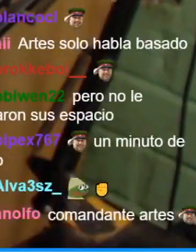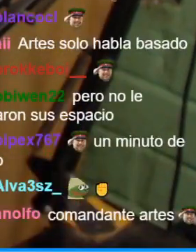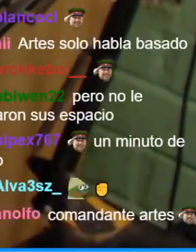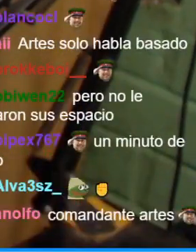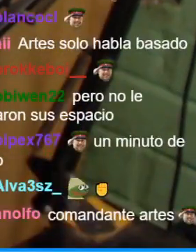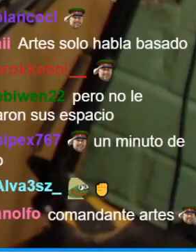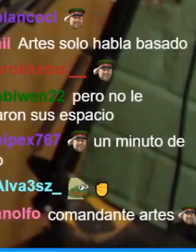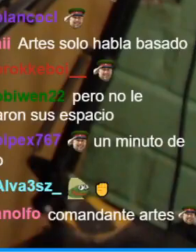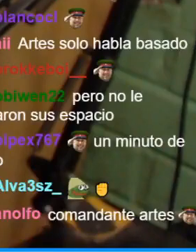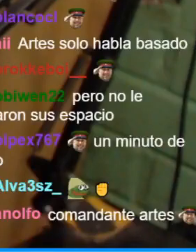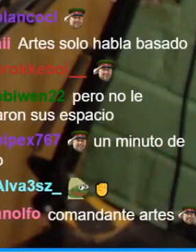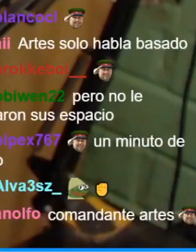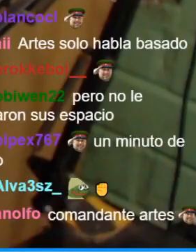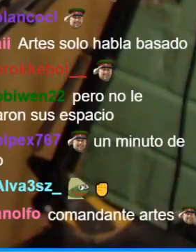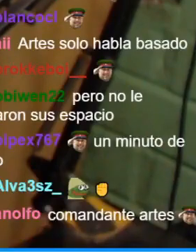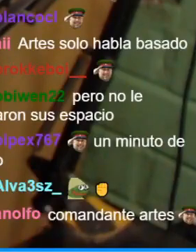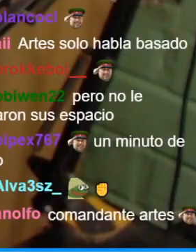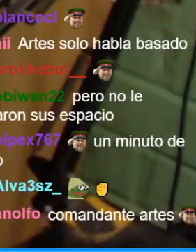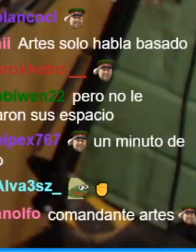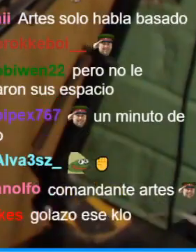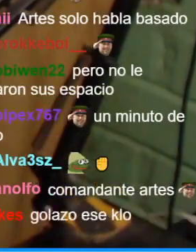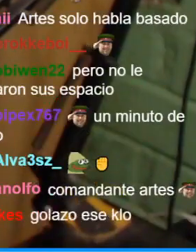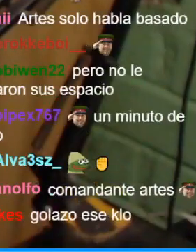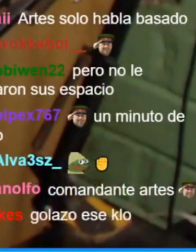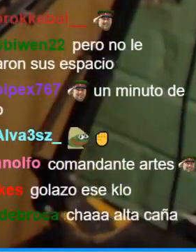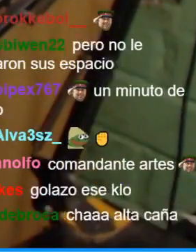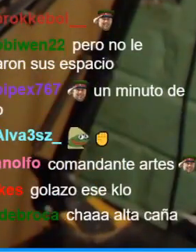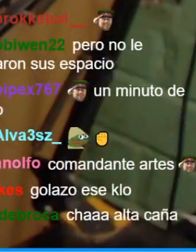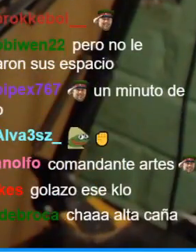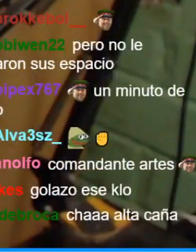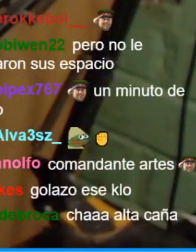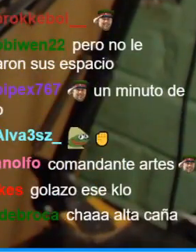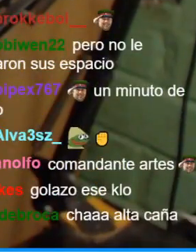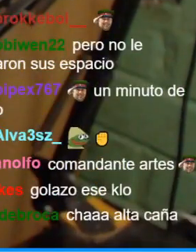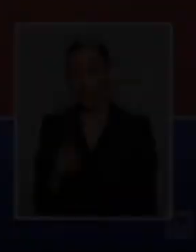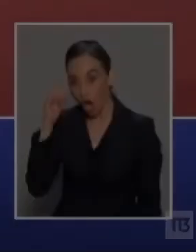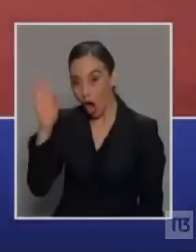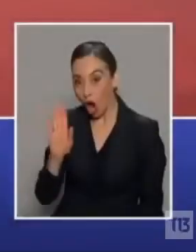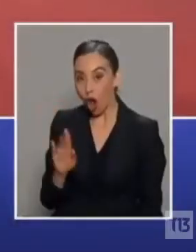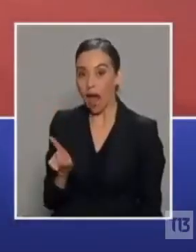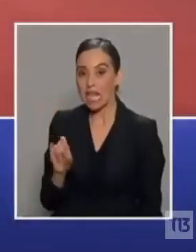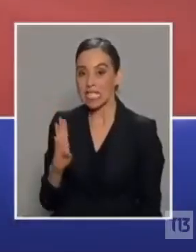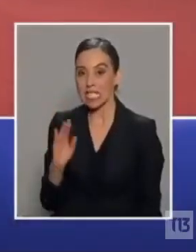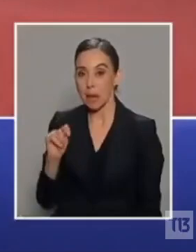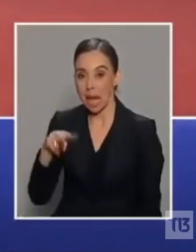siquiera empezó el debate, el culiao opulento. Oh, Dios mío, weón. Bien.